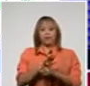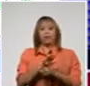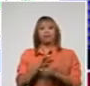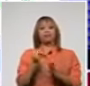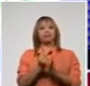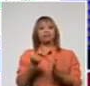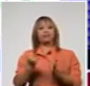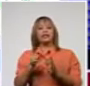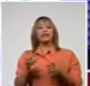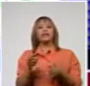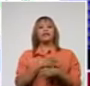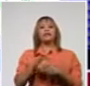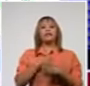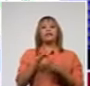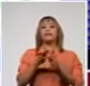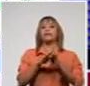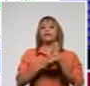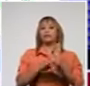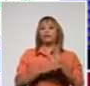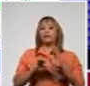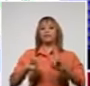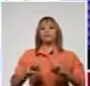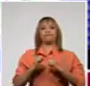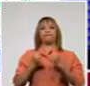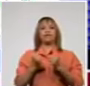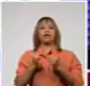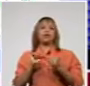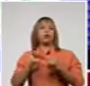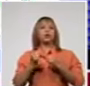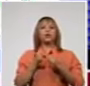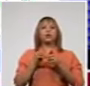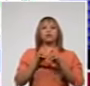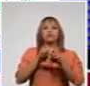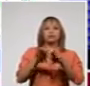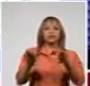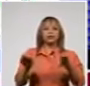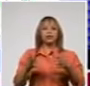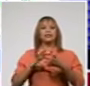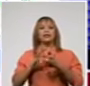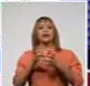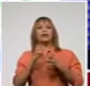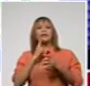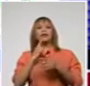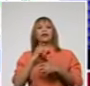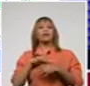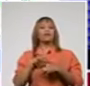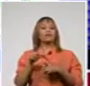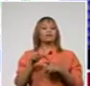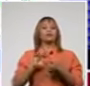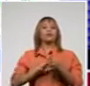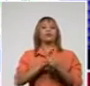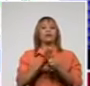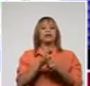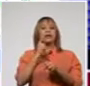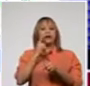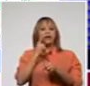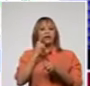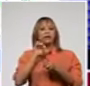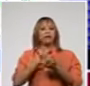grupo de medidas restrictivas para controlar la transmisión, ese complejo escenario de la COVID-19. Creo que también tenemos un gráfico que